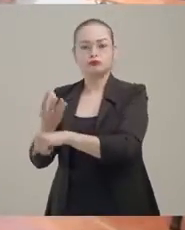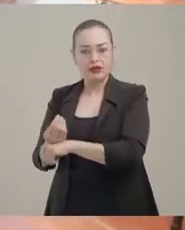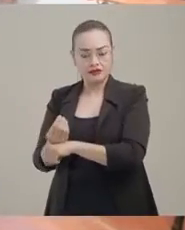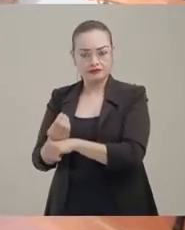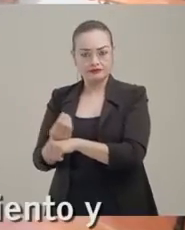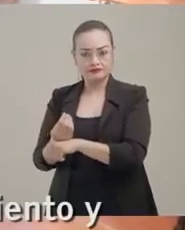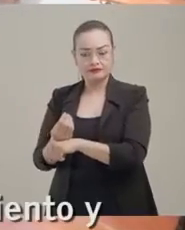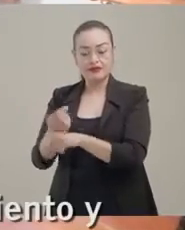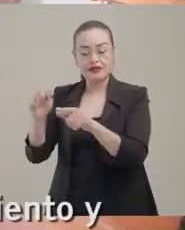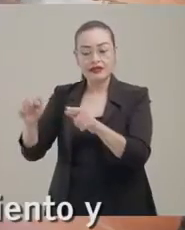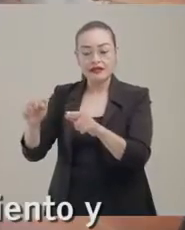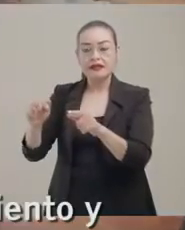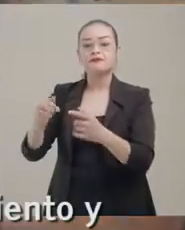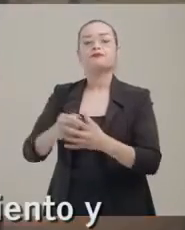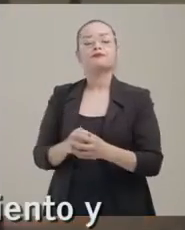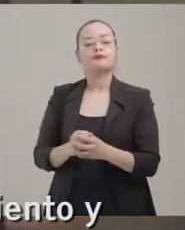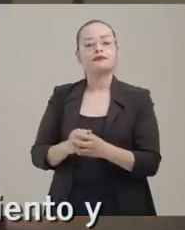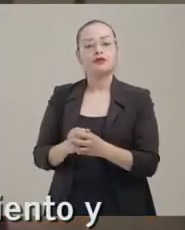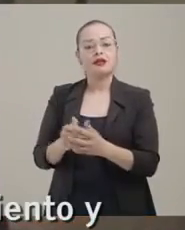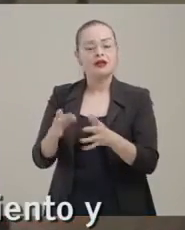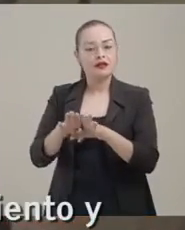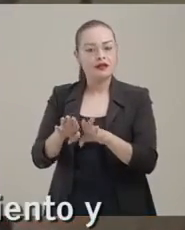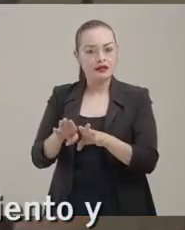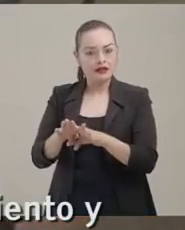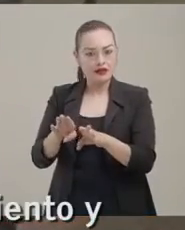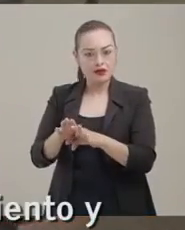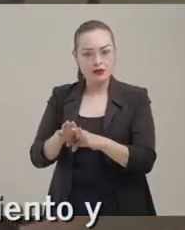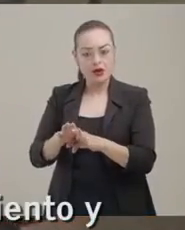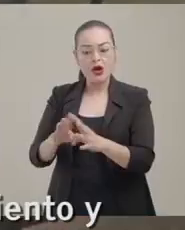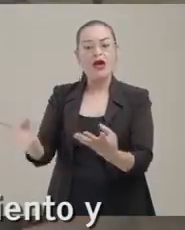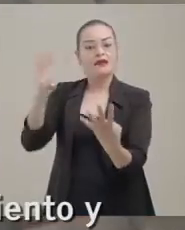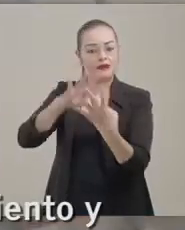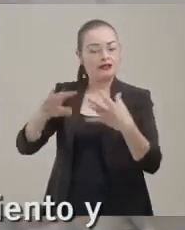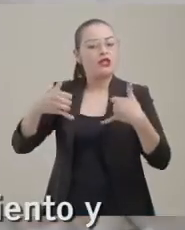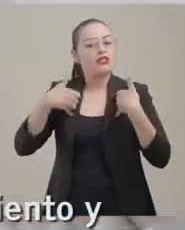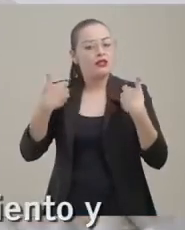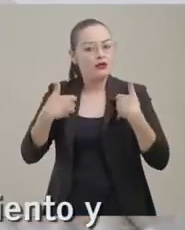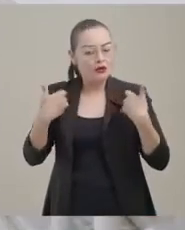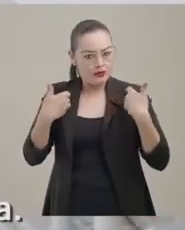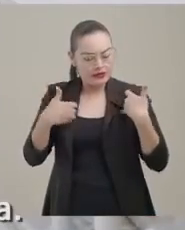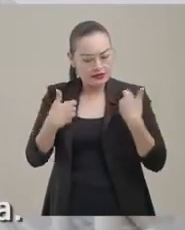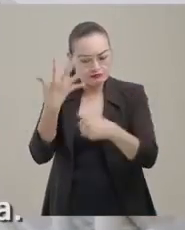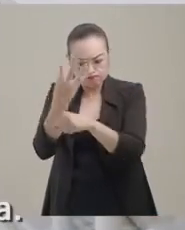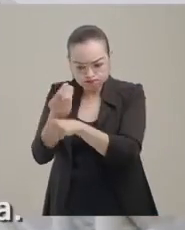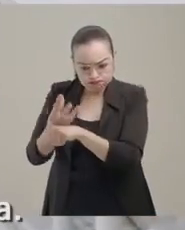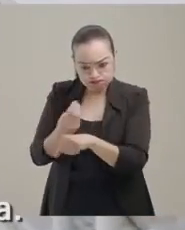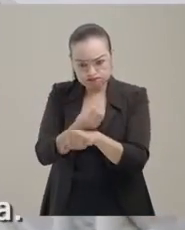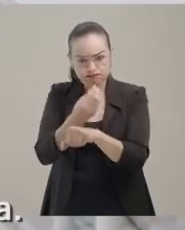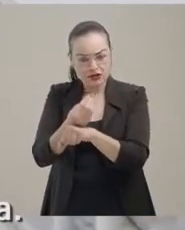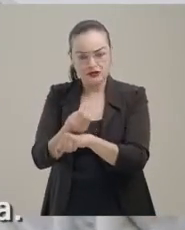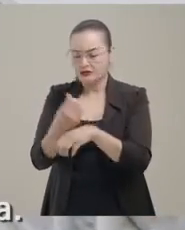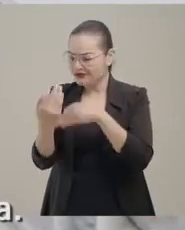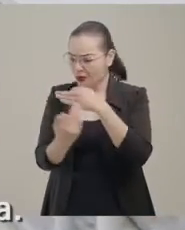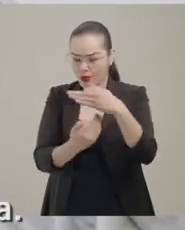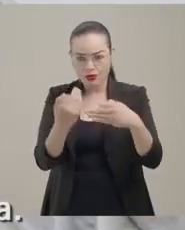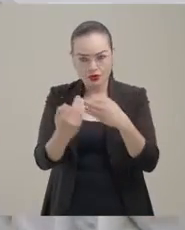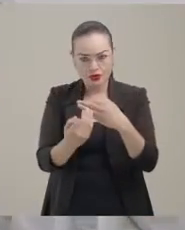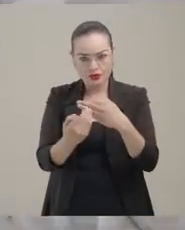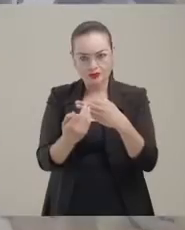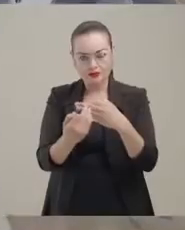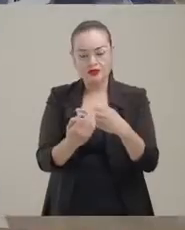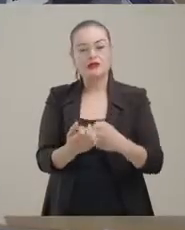igual manera, mejoramos los espacios en el Centro de Internamiento y Tratamiento para Adolescentes y en el Centro Estatal de Control de